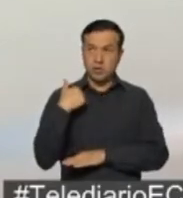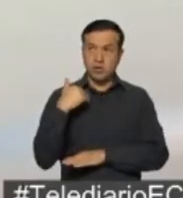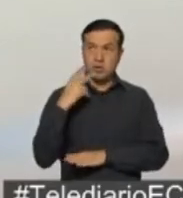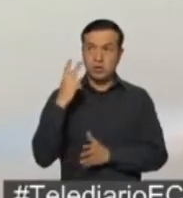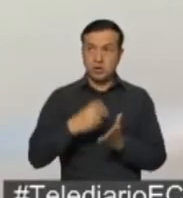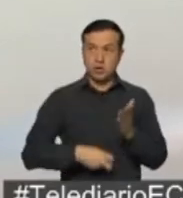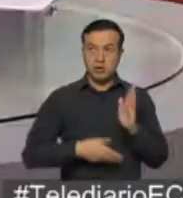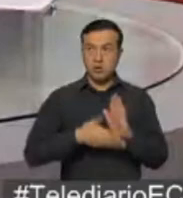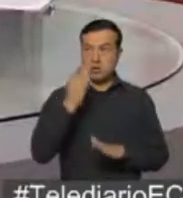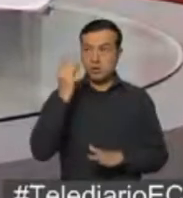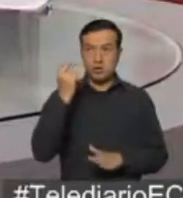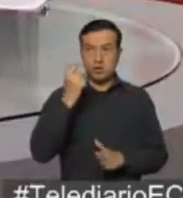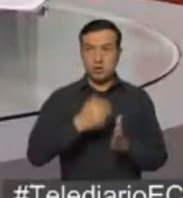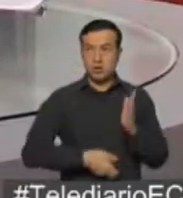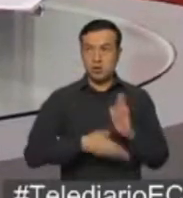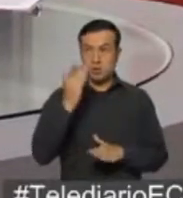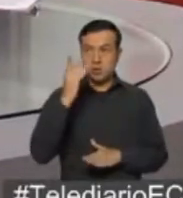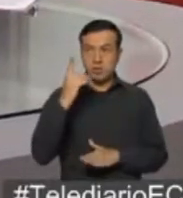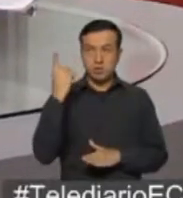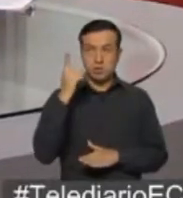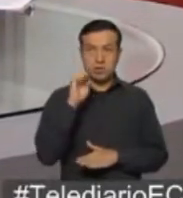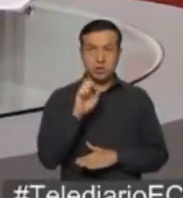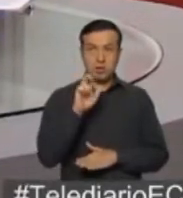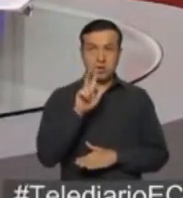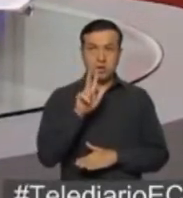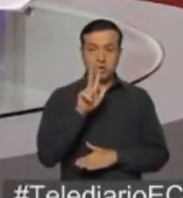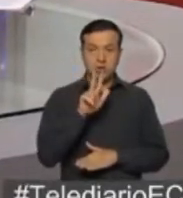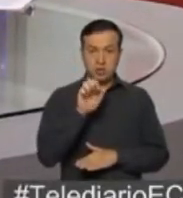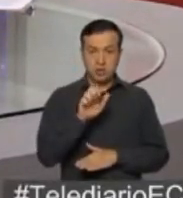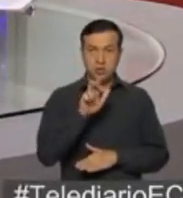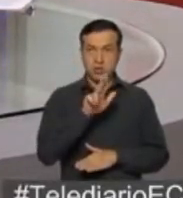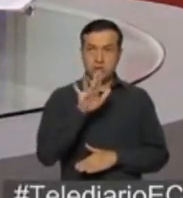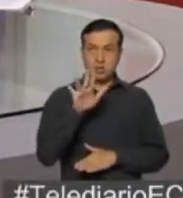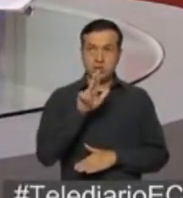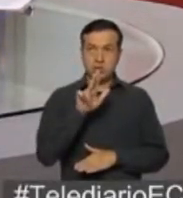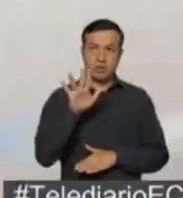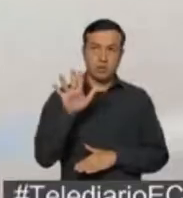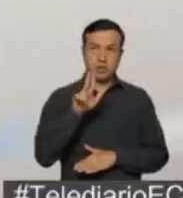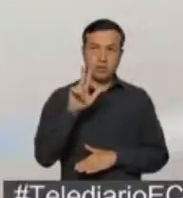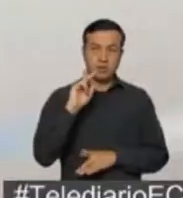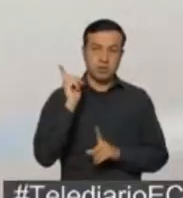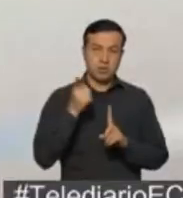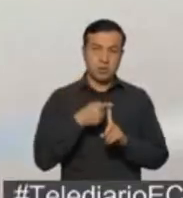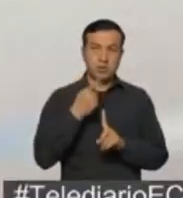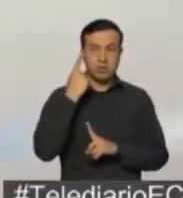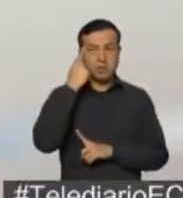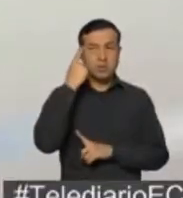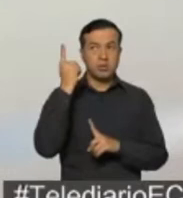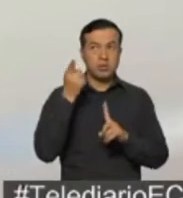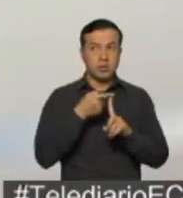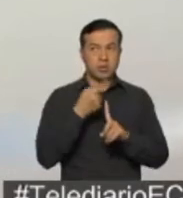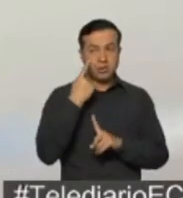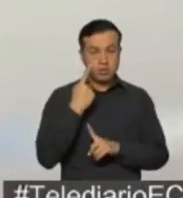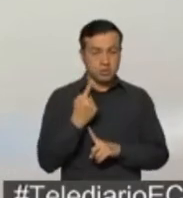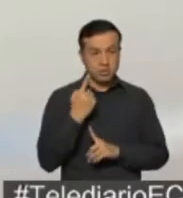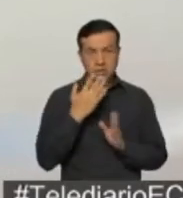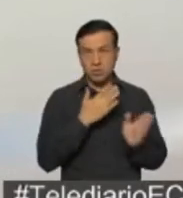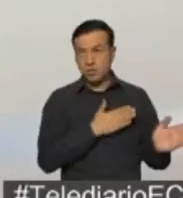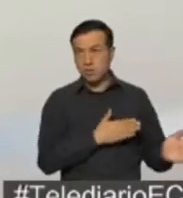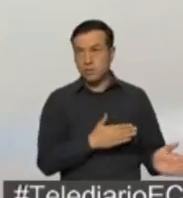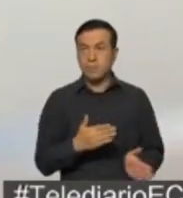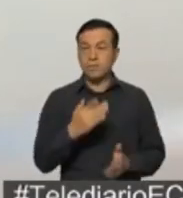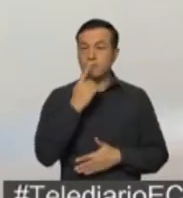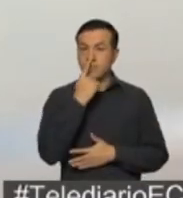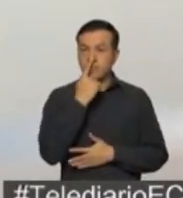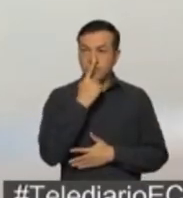puedan pasar fácilmente. ¿Solamente en la E35? Justamente, solo en el peaje de Machachi. Yo creo que es un primer piloto Pero nos